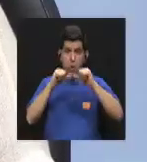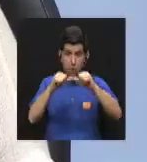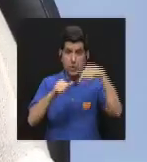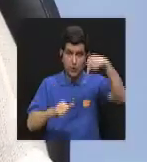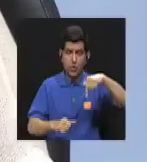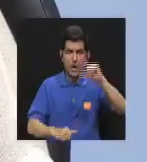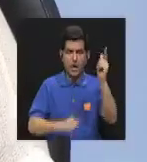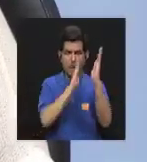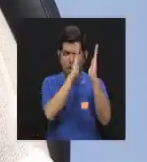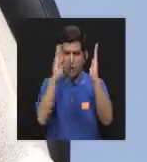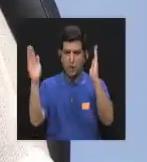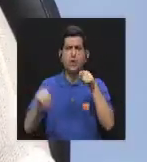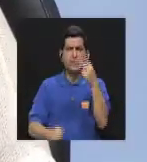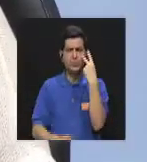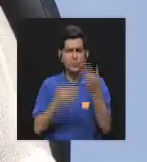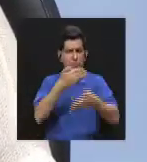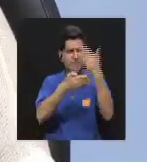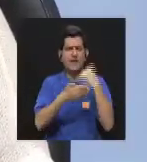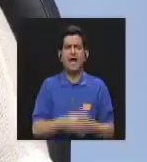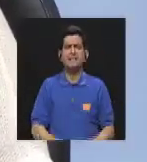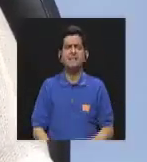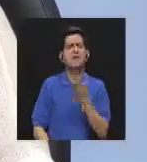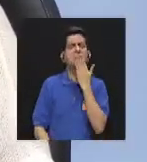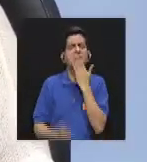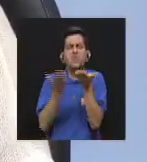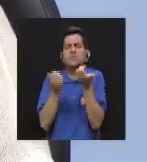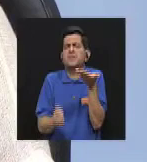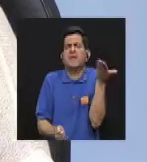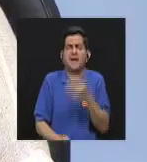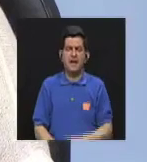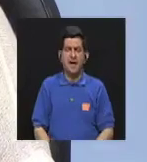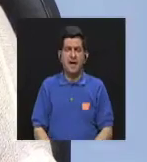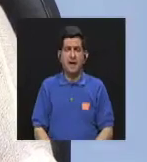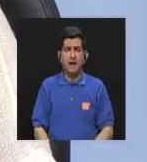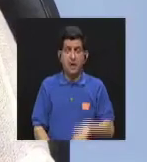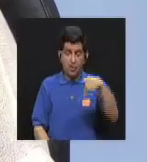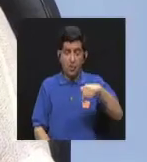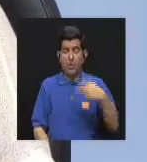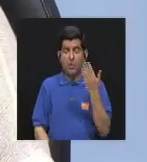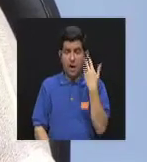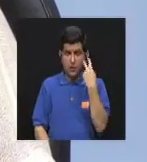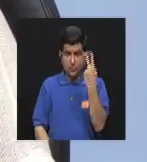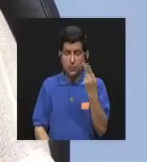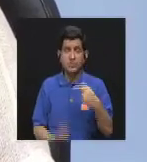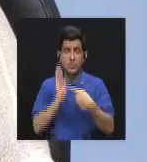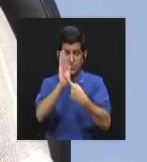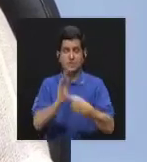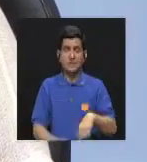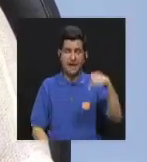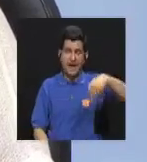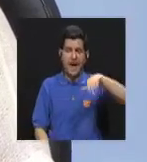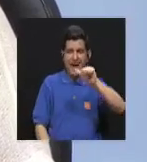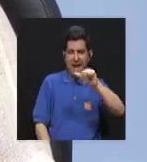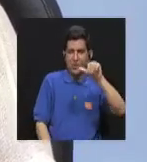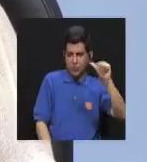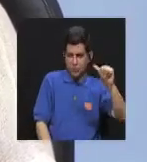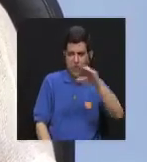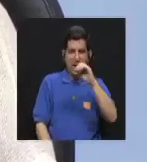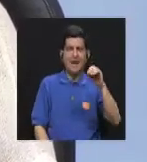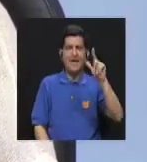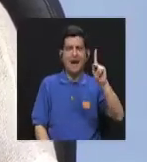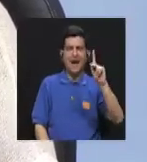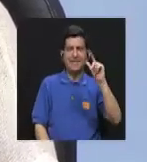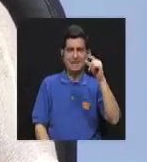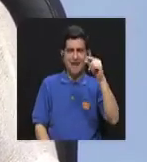Continuamos el lunes de Cinemateca y usted acaba de ver ¿Qué quieren los indios? El audiovisual que le presentamos hoy. Aquí está Alejandro Astorga y Katia Grau con nosotros.